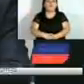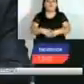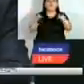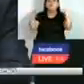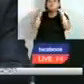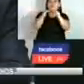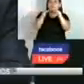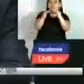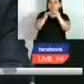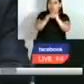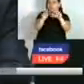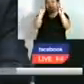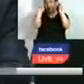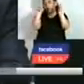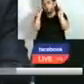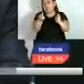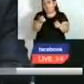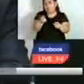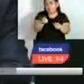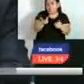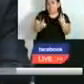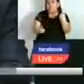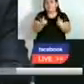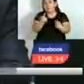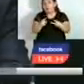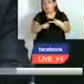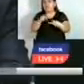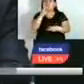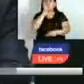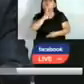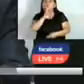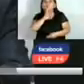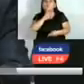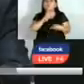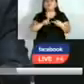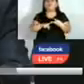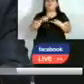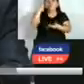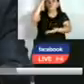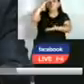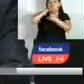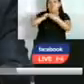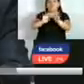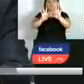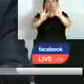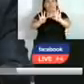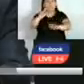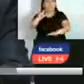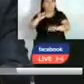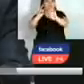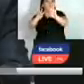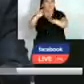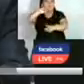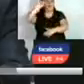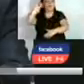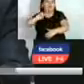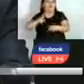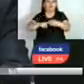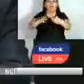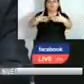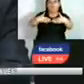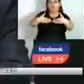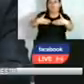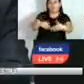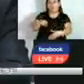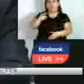con otras economías en la región, como es la de Honduras, que caerá en un 9.7%, y Panamá